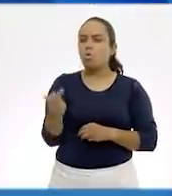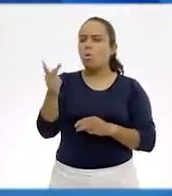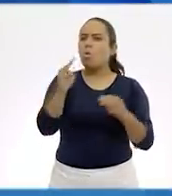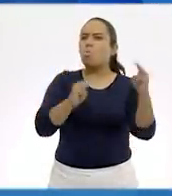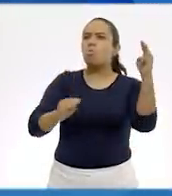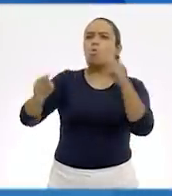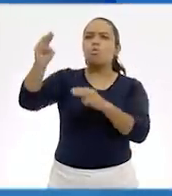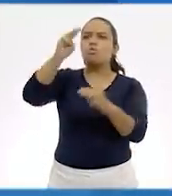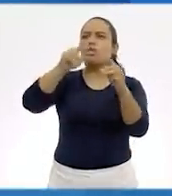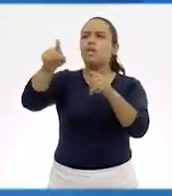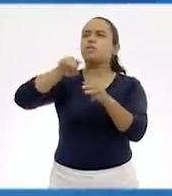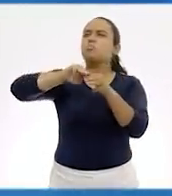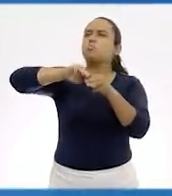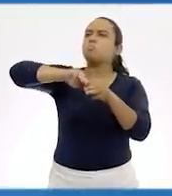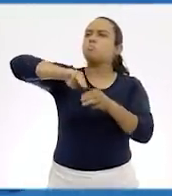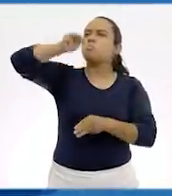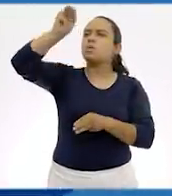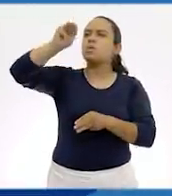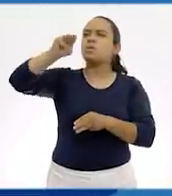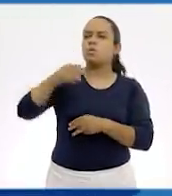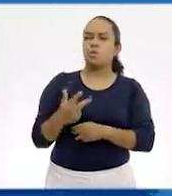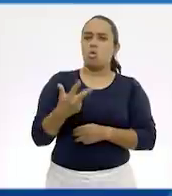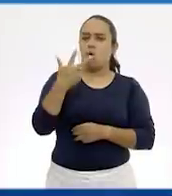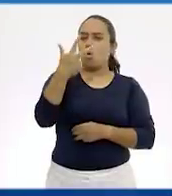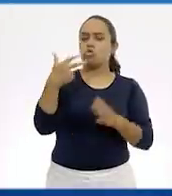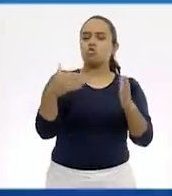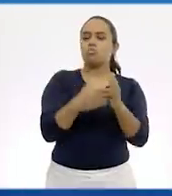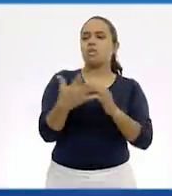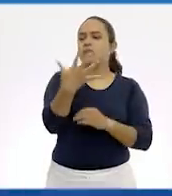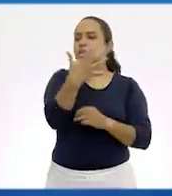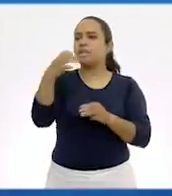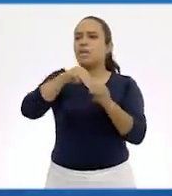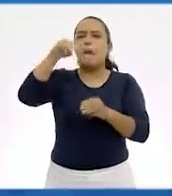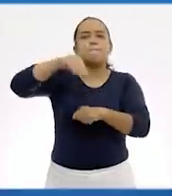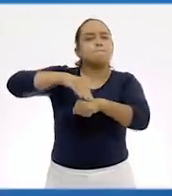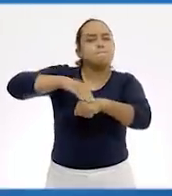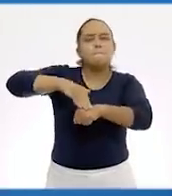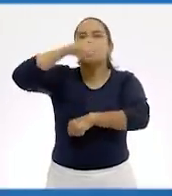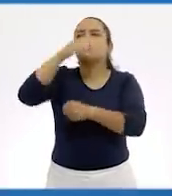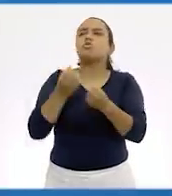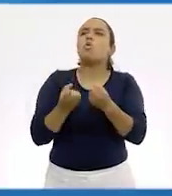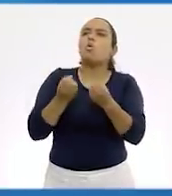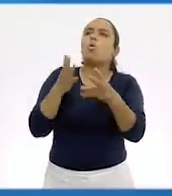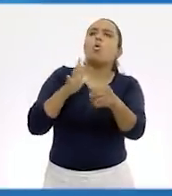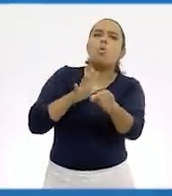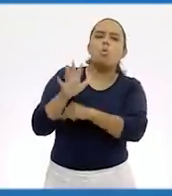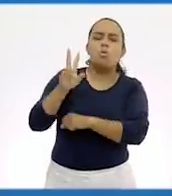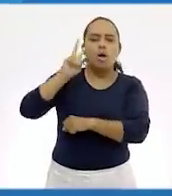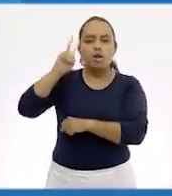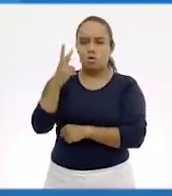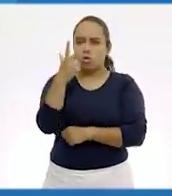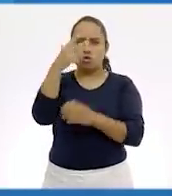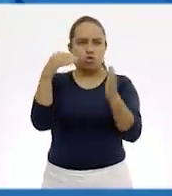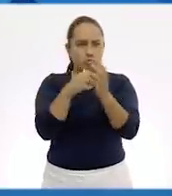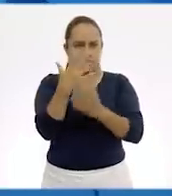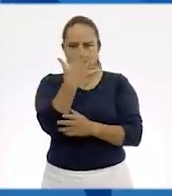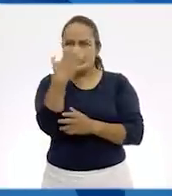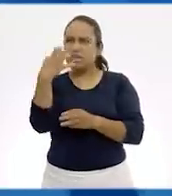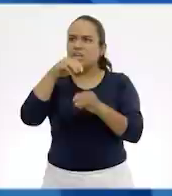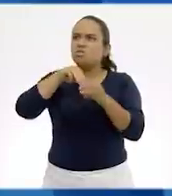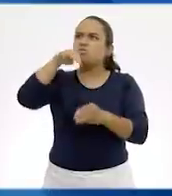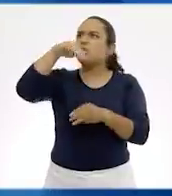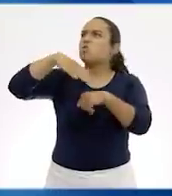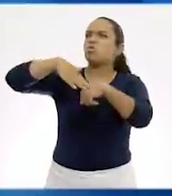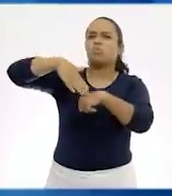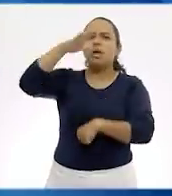montaña mide más de 8.500 metros? Más de 8.500 metros. A ver,